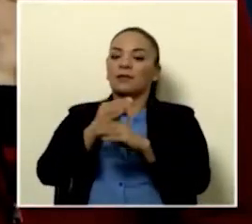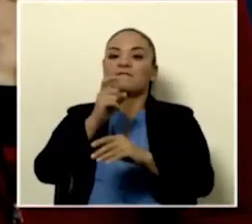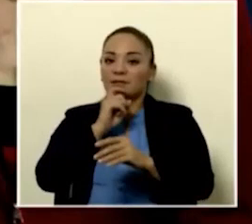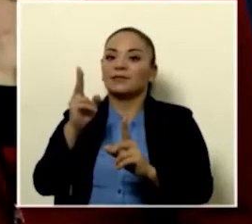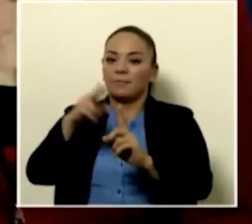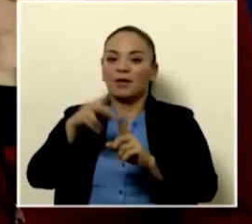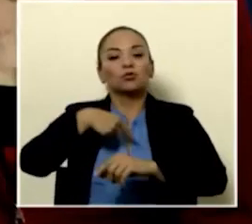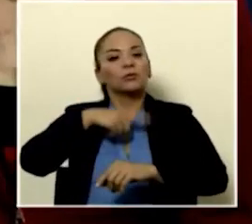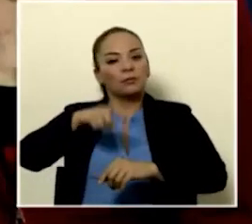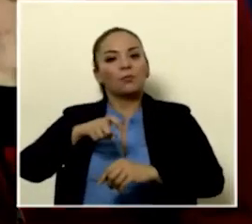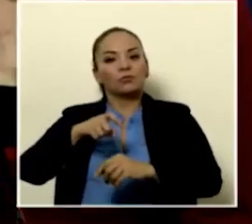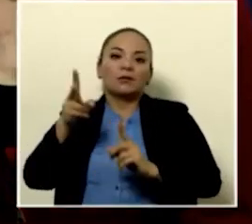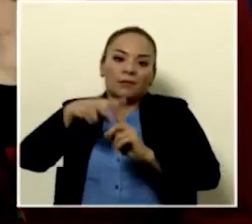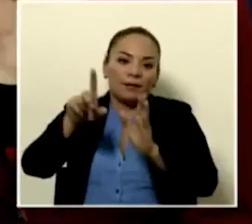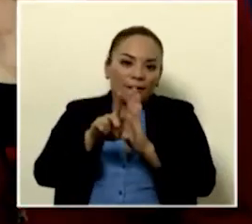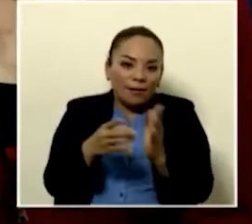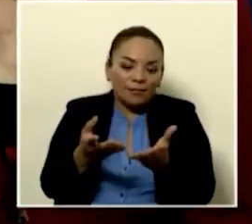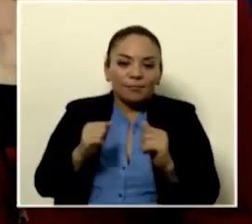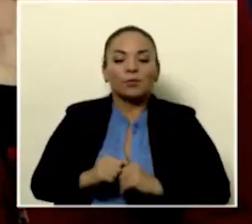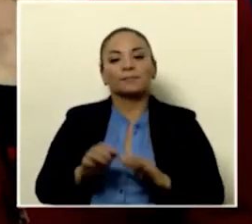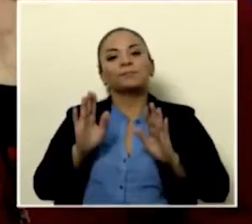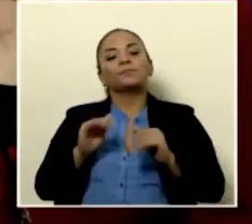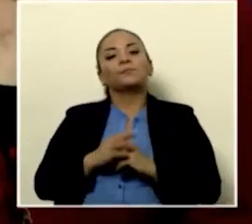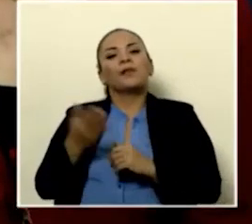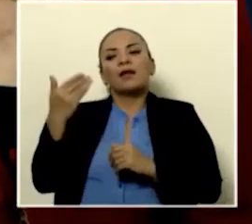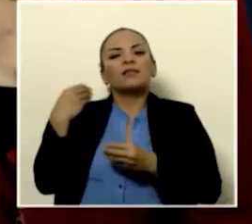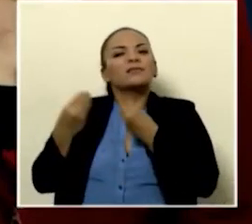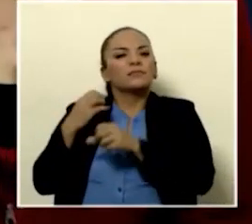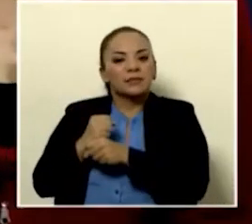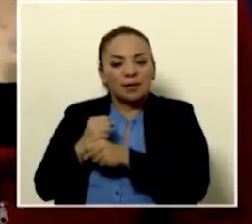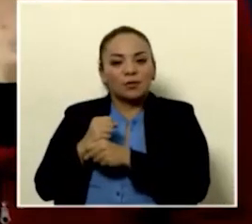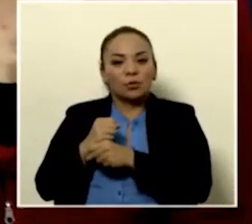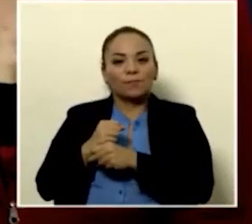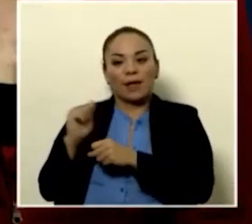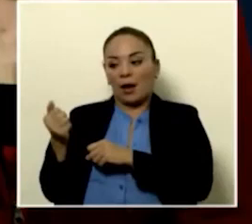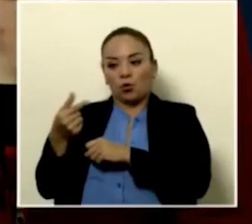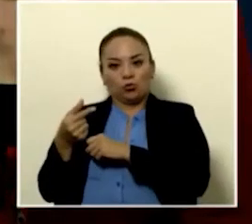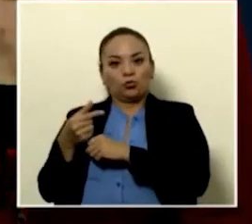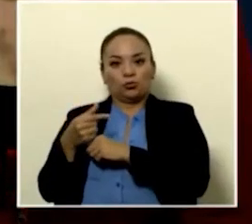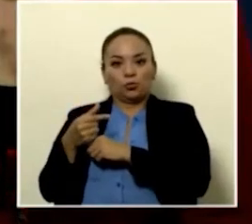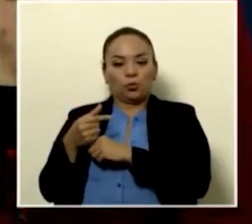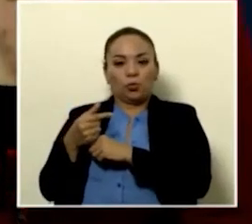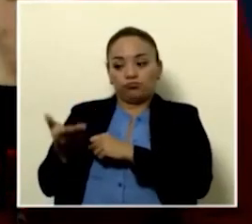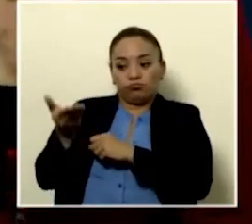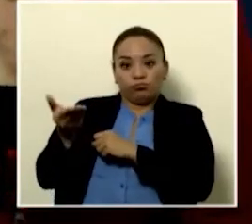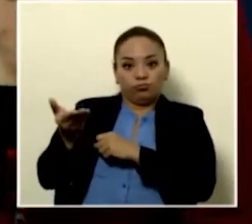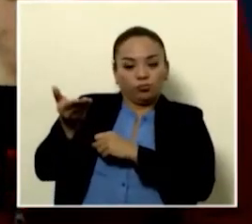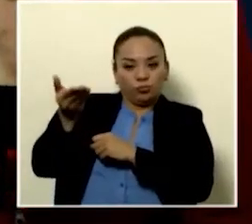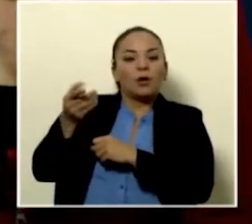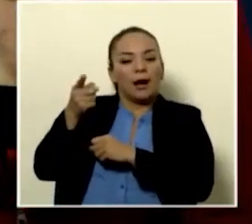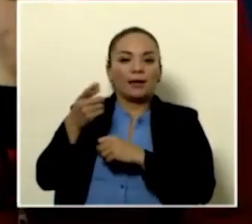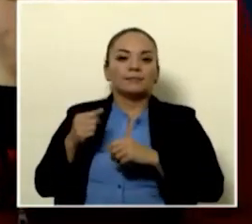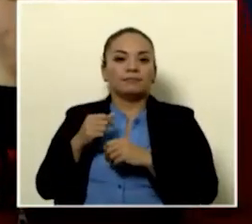que aplicar la ley y en ese sentido lo que se venía haciendo es que se utilizaba la inflación de agosto. Para hacer